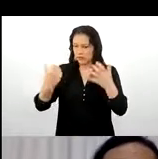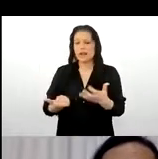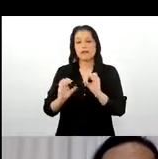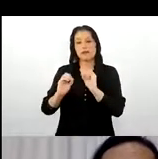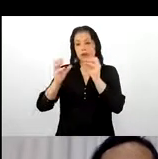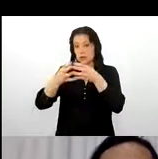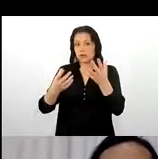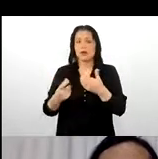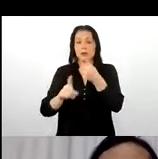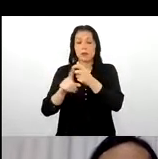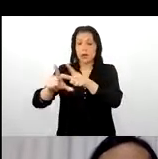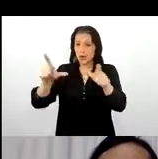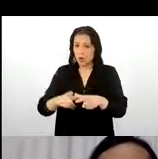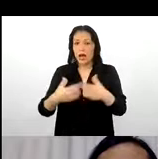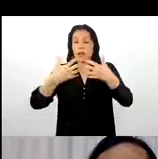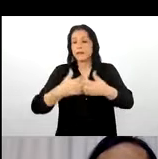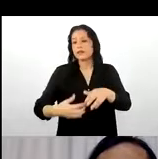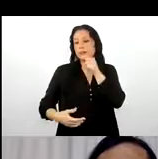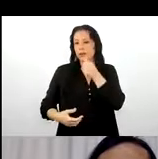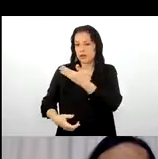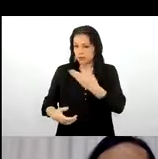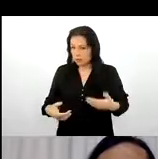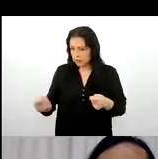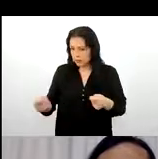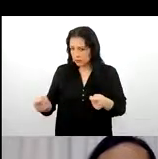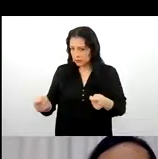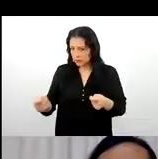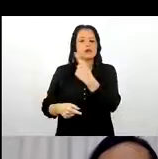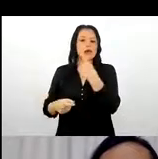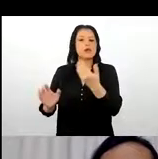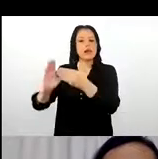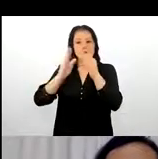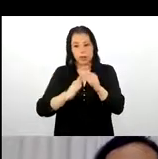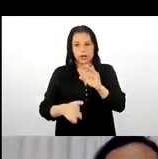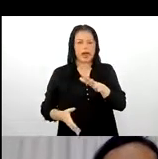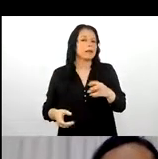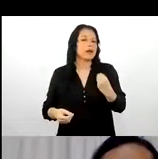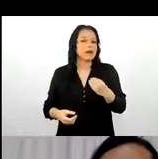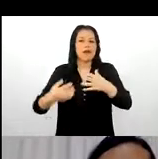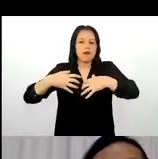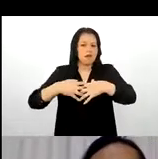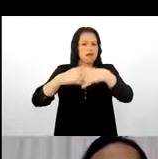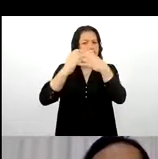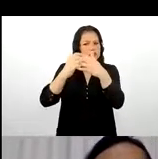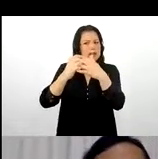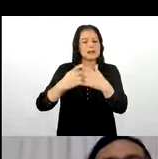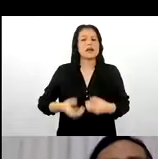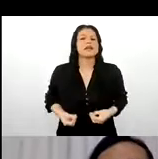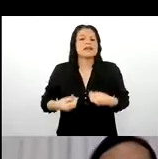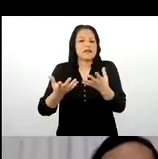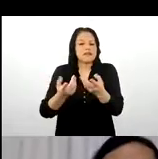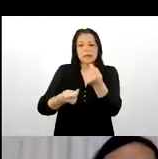territorio público y privado, y obviamente con cada una de las comunidades a fin de poder fortalecer esta oferta, hacerla